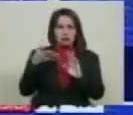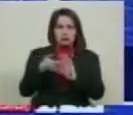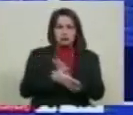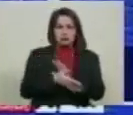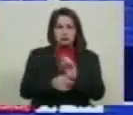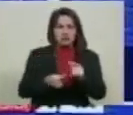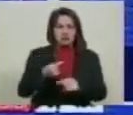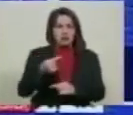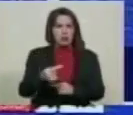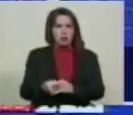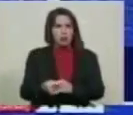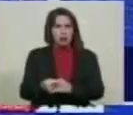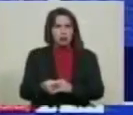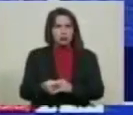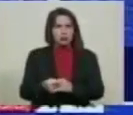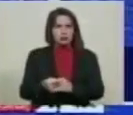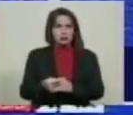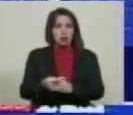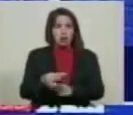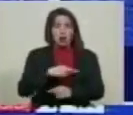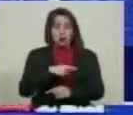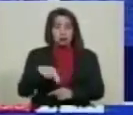después de constatar